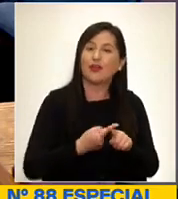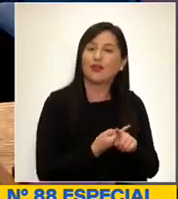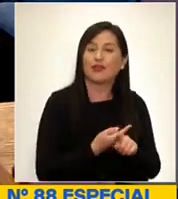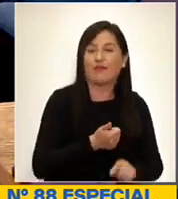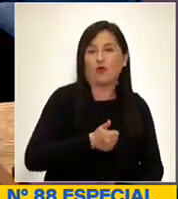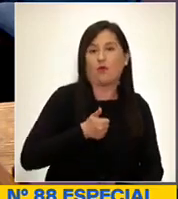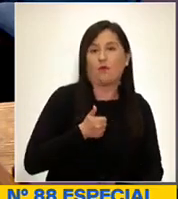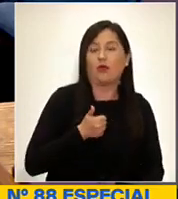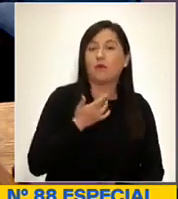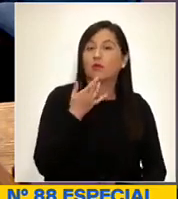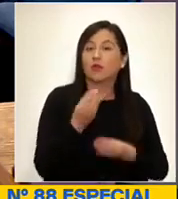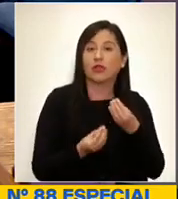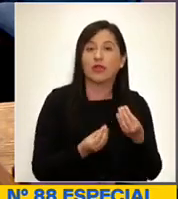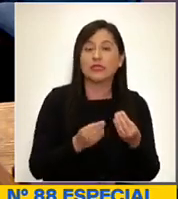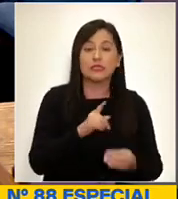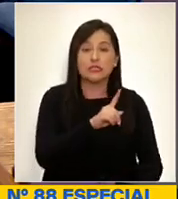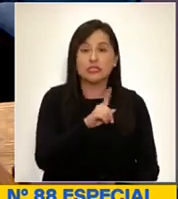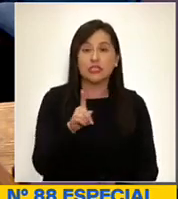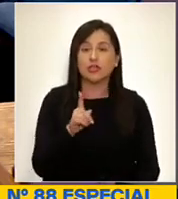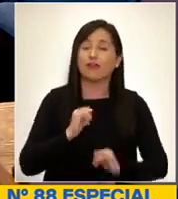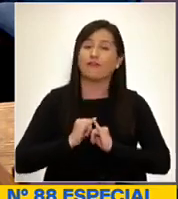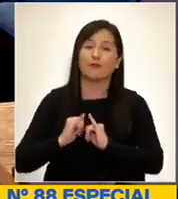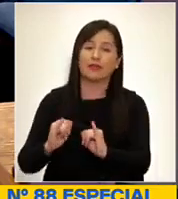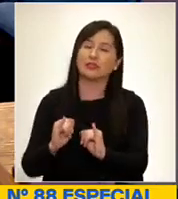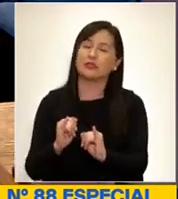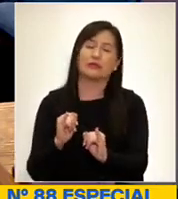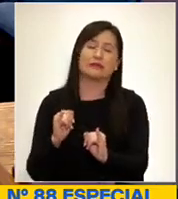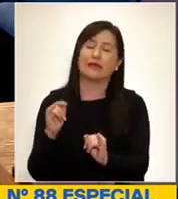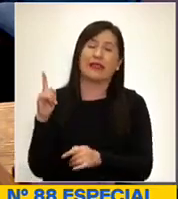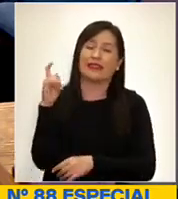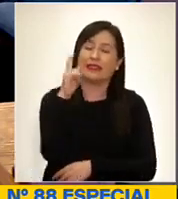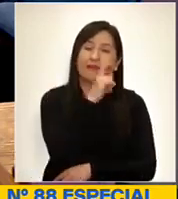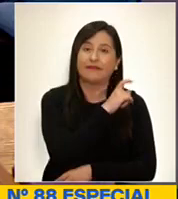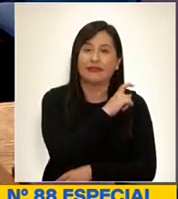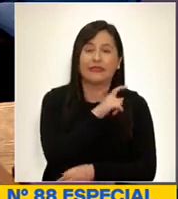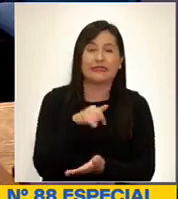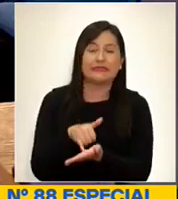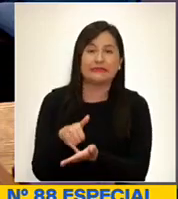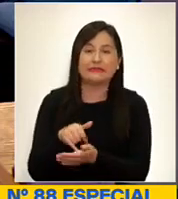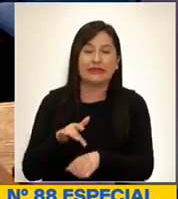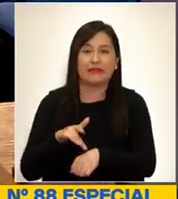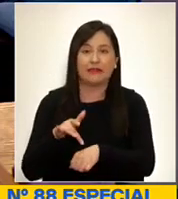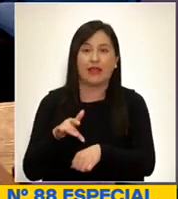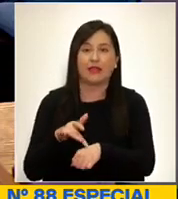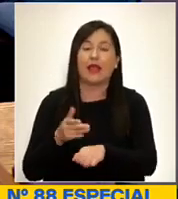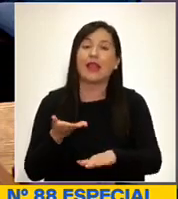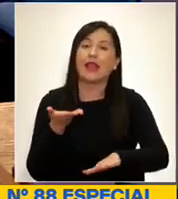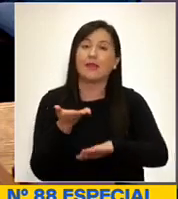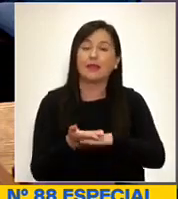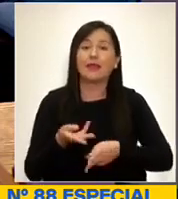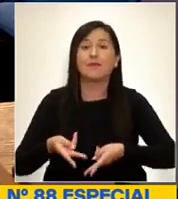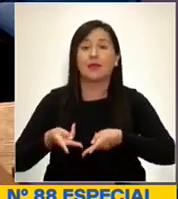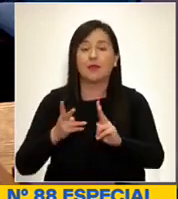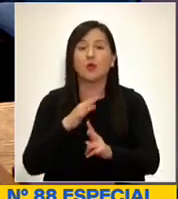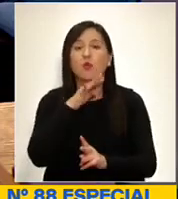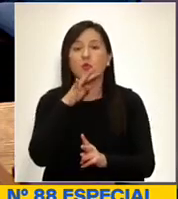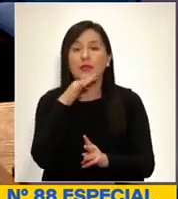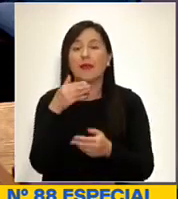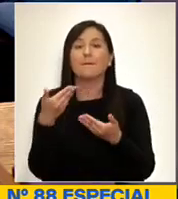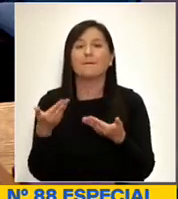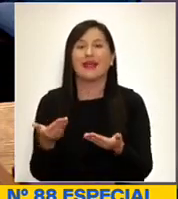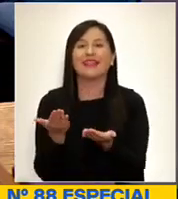colocan en riesgo una serie de datos no voy a entrar en más detallle pero les pido encarecidamente que los dejen utilizar sus recursos para las necesidades